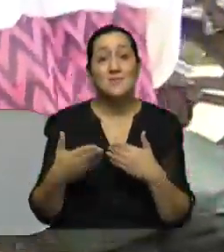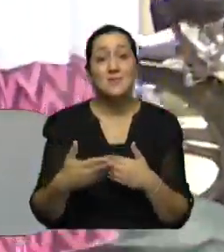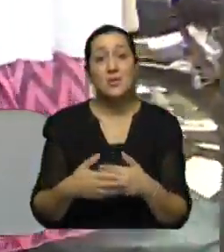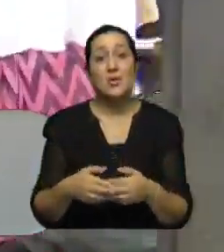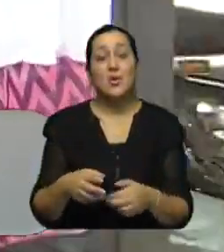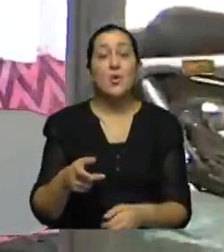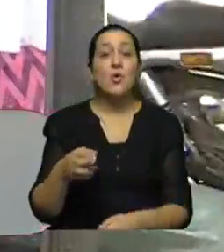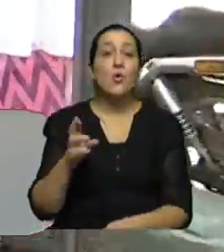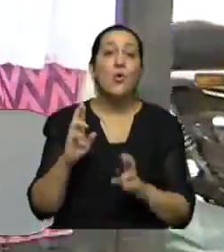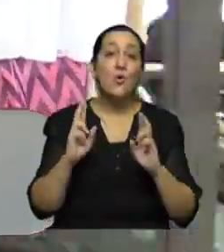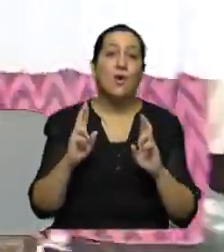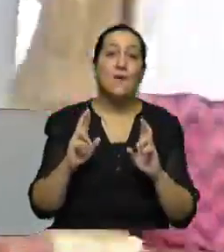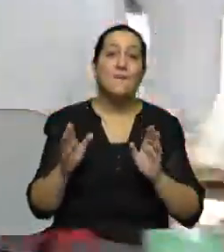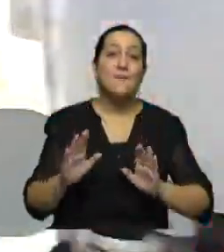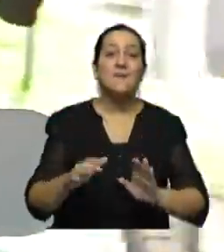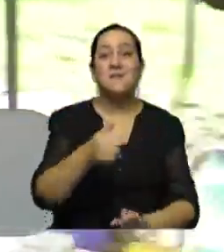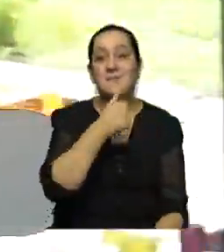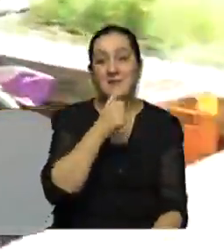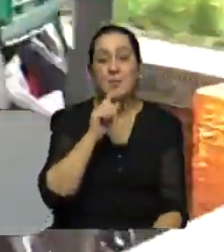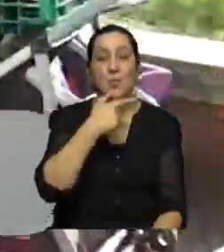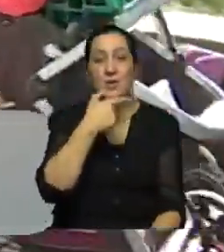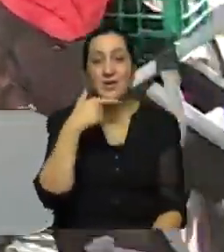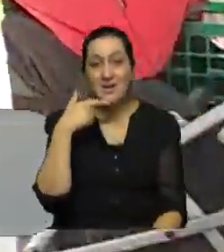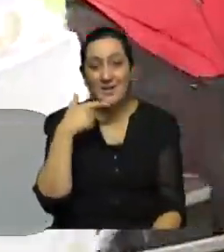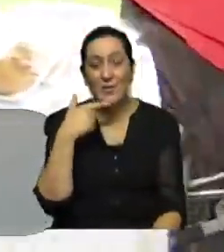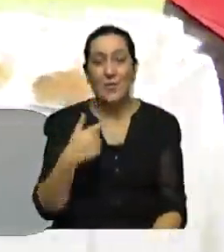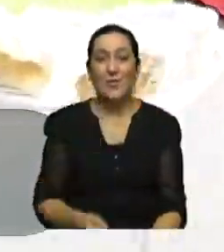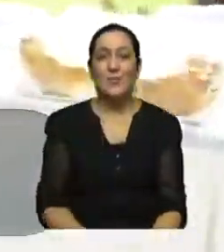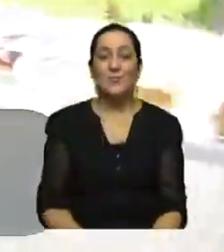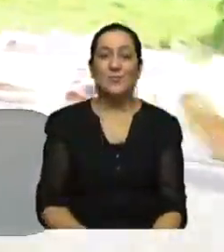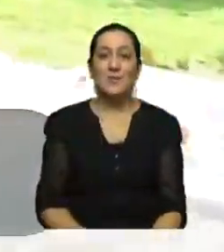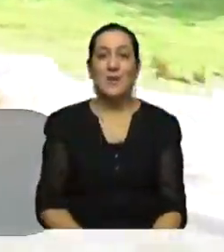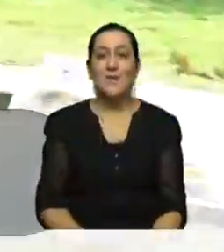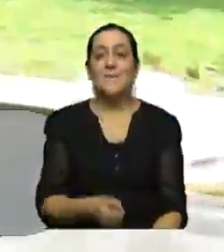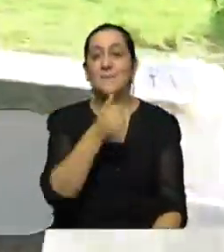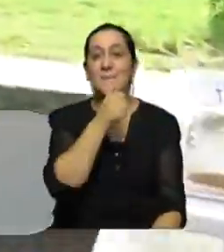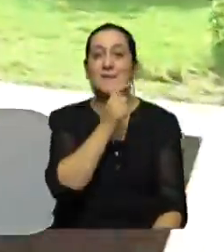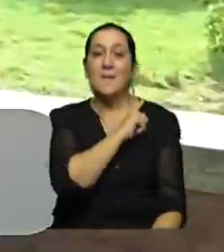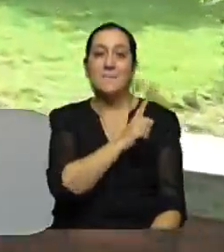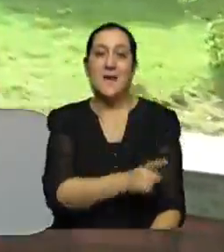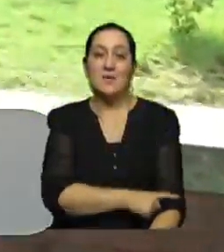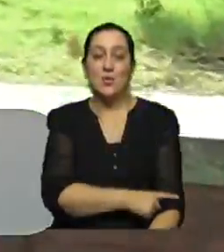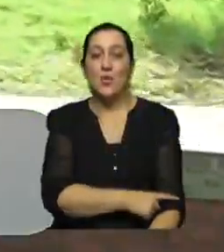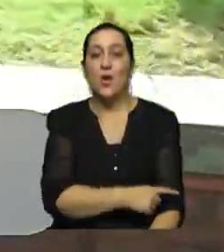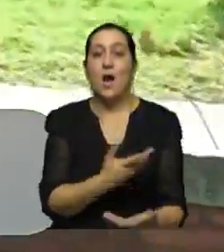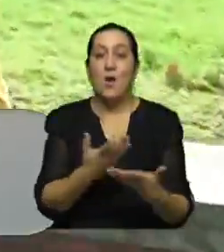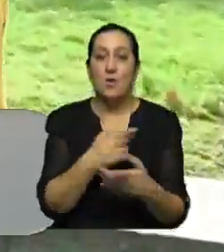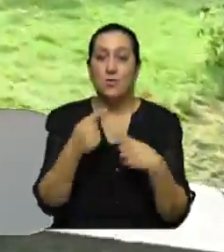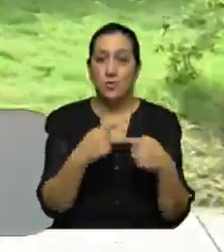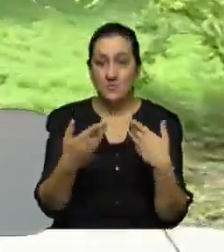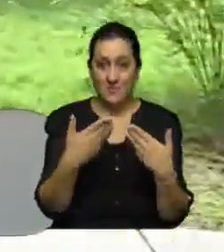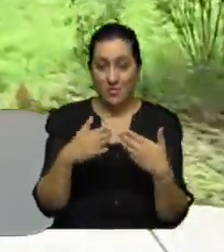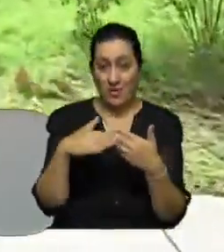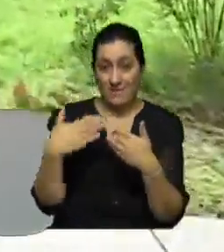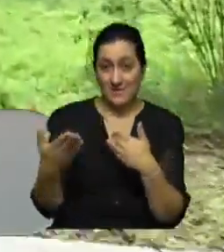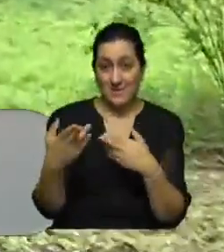mate amargo ahí que estaba preparando. Lo tenemos al vecino aquí en la Plaza Colón. Seguimos dialogando con las distintas JP. Personas que encontramos. Vecina, ¿cómo es